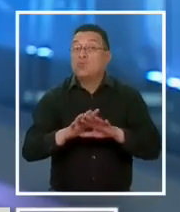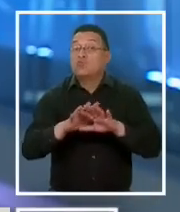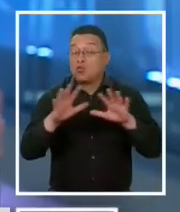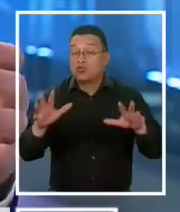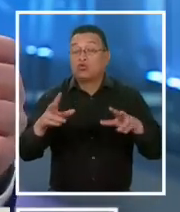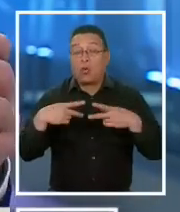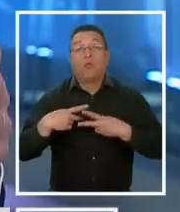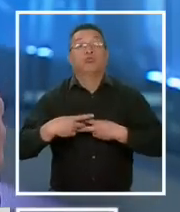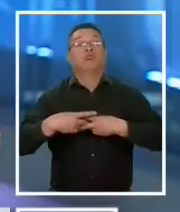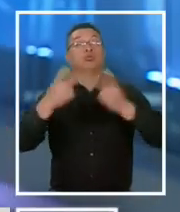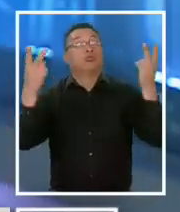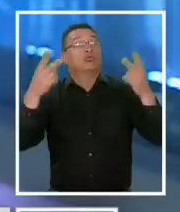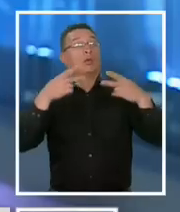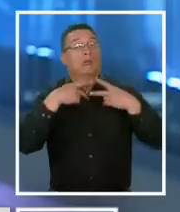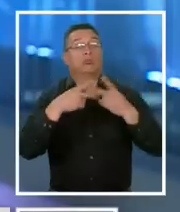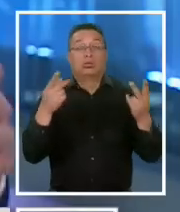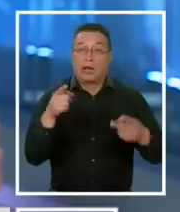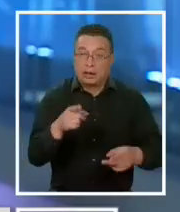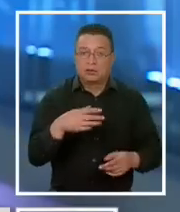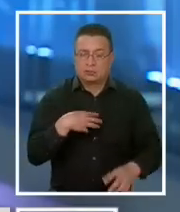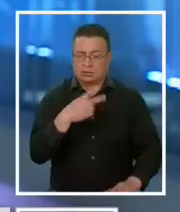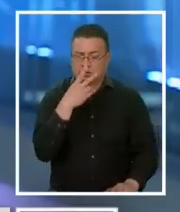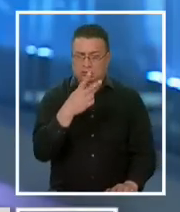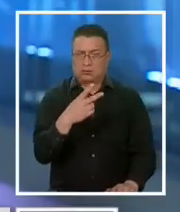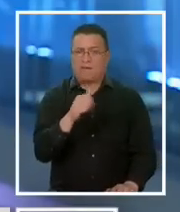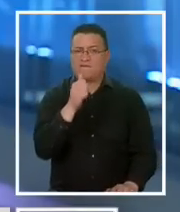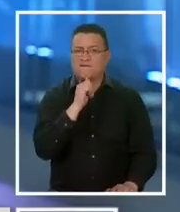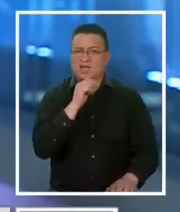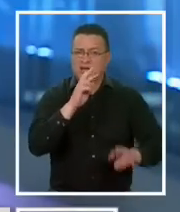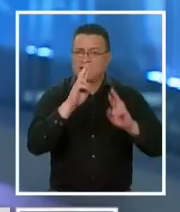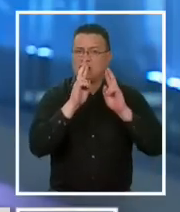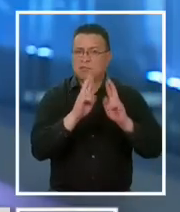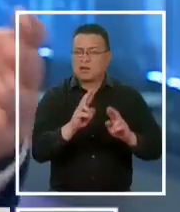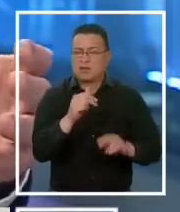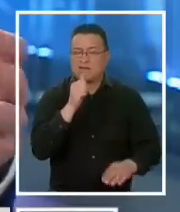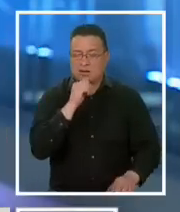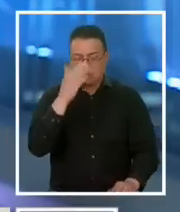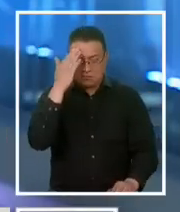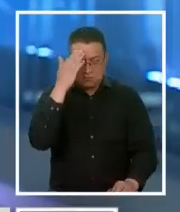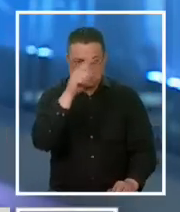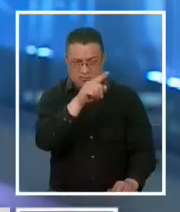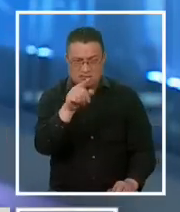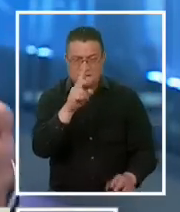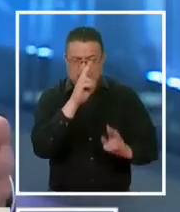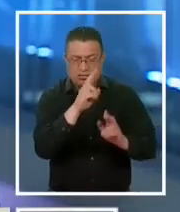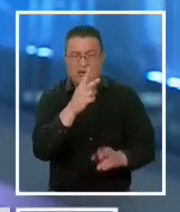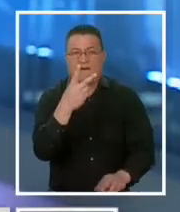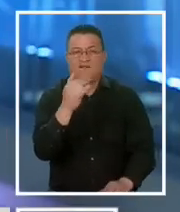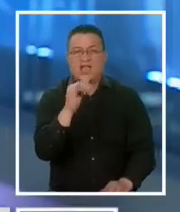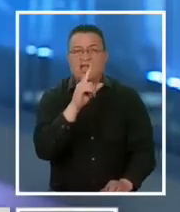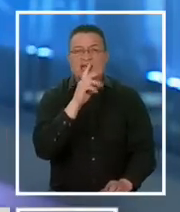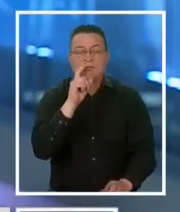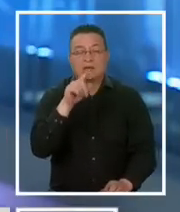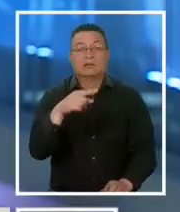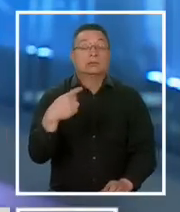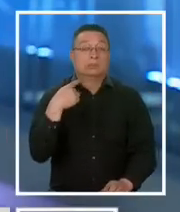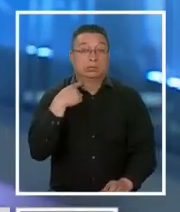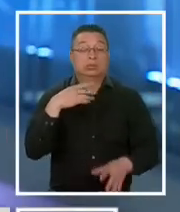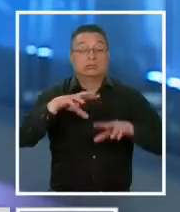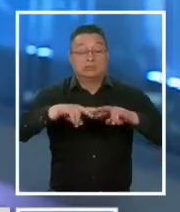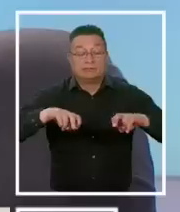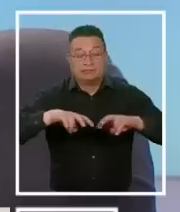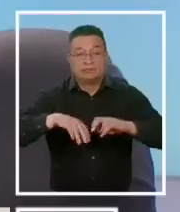lo exponen públicamente entonces a mí me parece que hay una falta de respeto una falta de consideraciones a las víctimas es más que afecta la investigación de la fiscalía